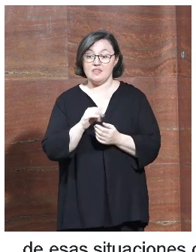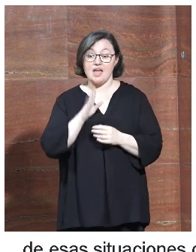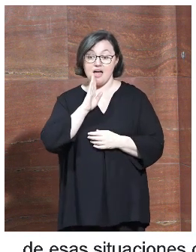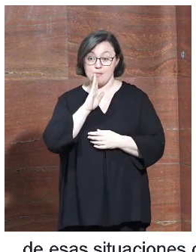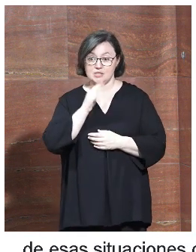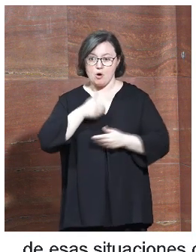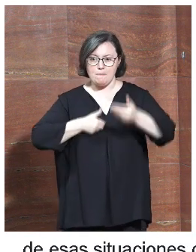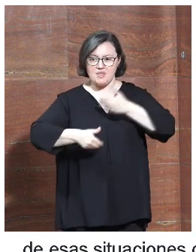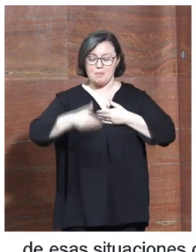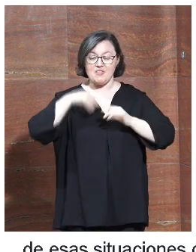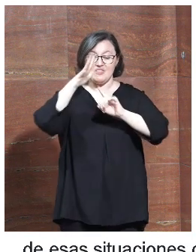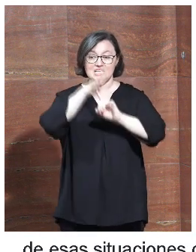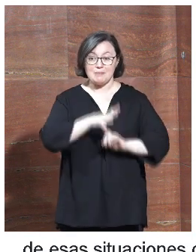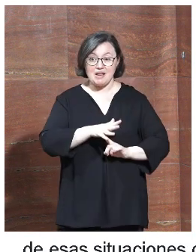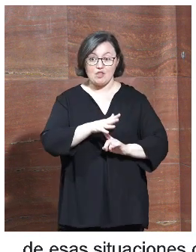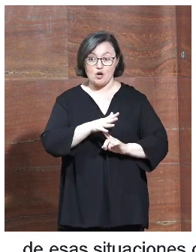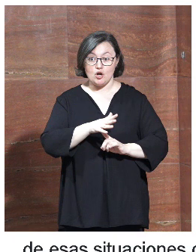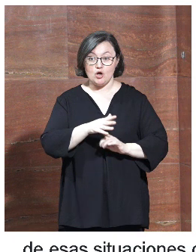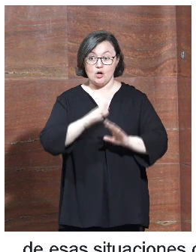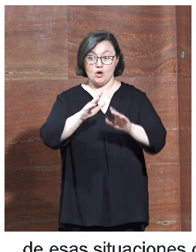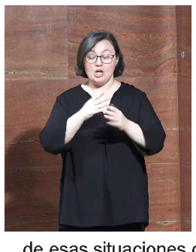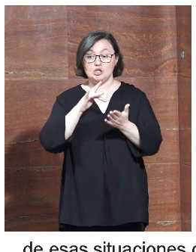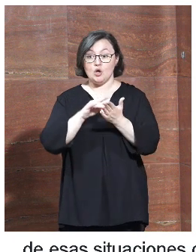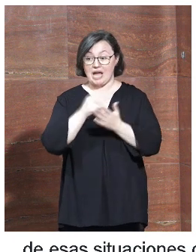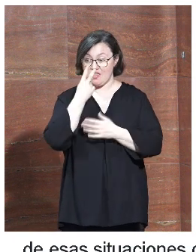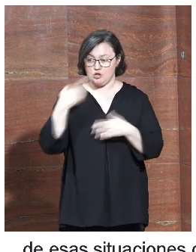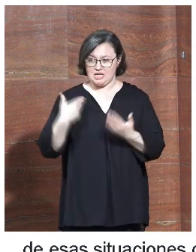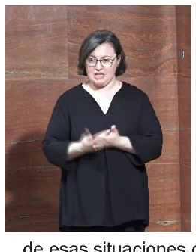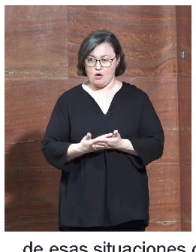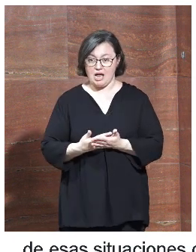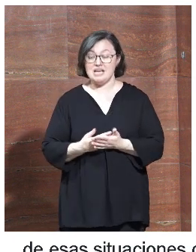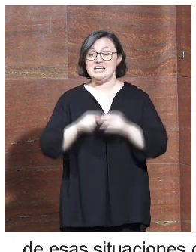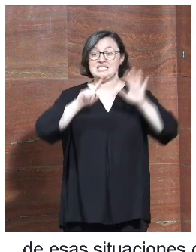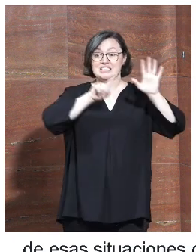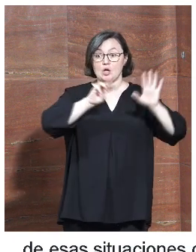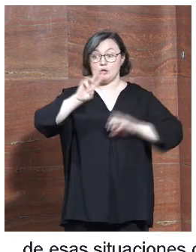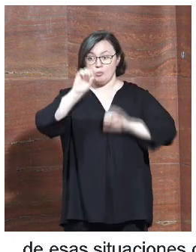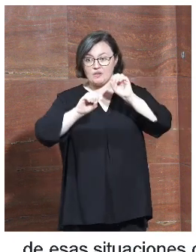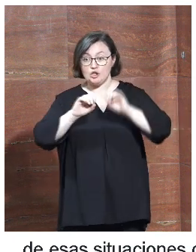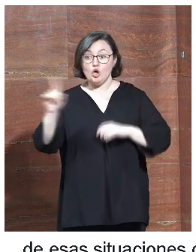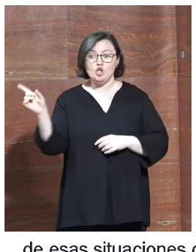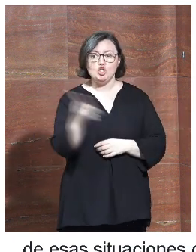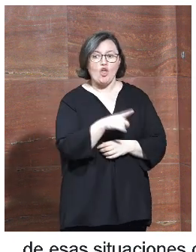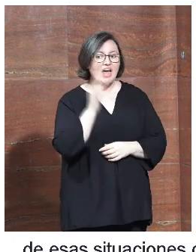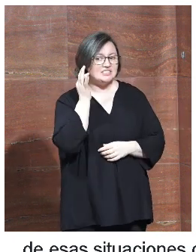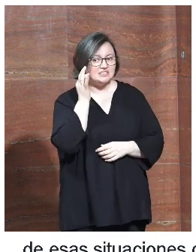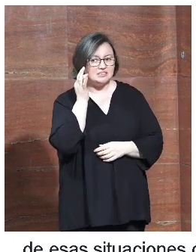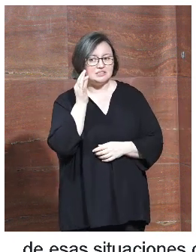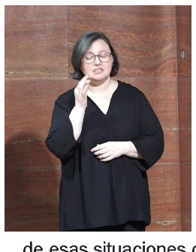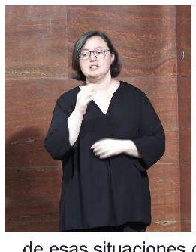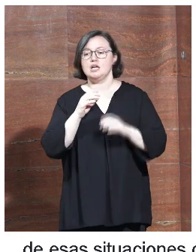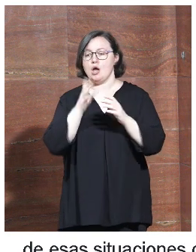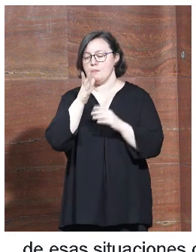84% de situaciones de discriminación que han llegado en los 2 últimos años, Todas son por empleo